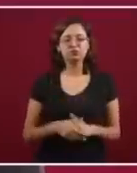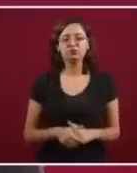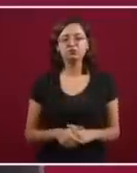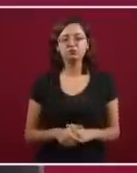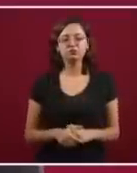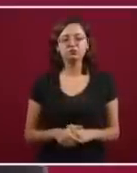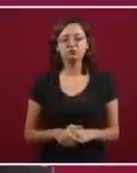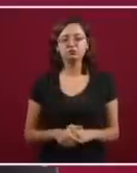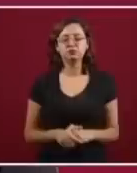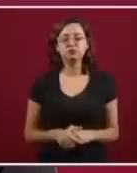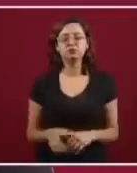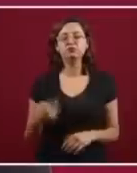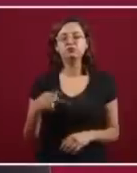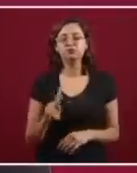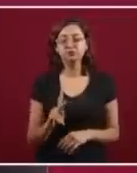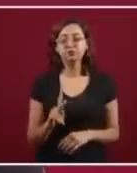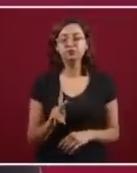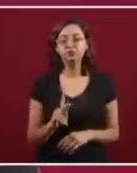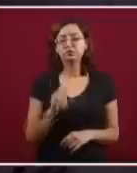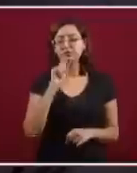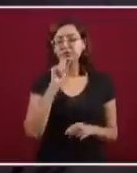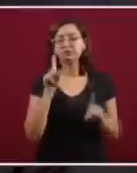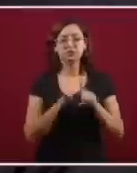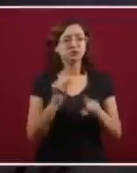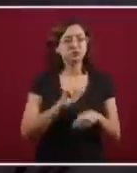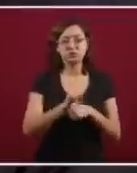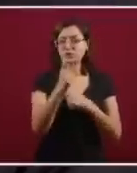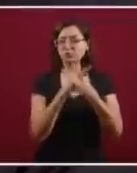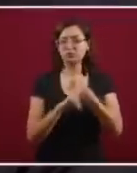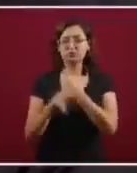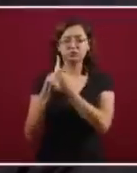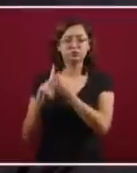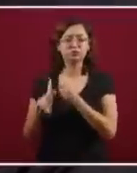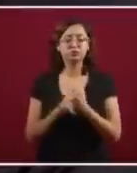igual pero también en otros países